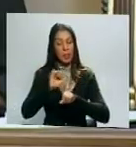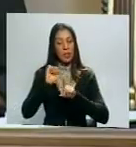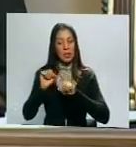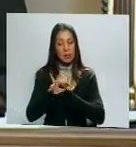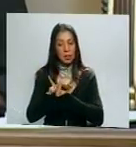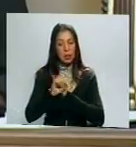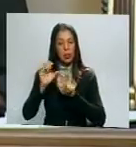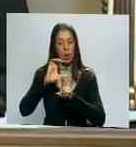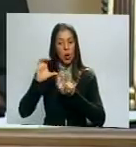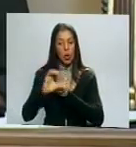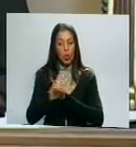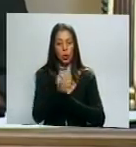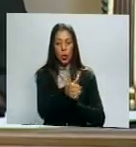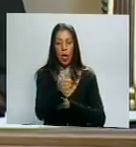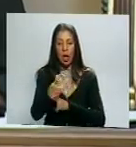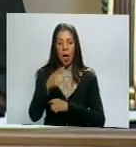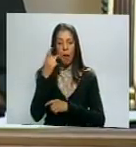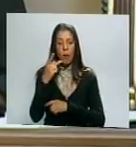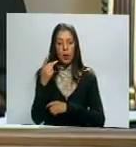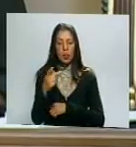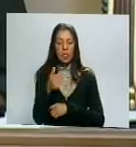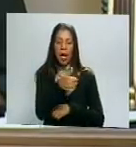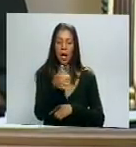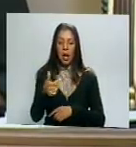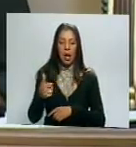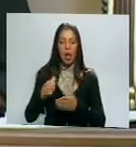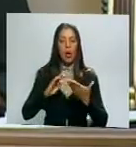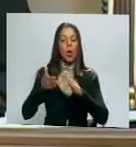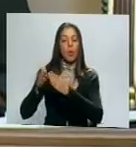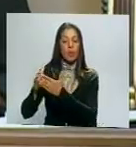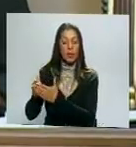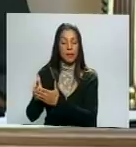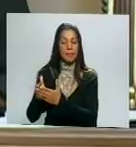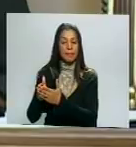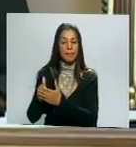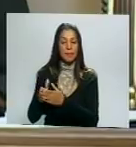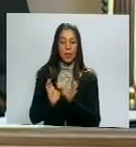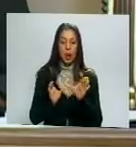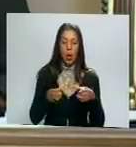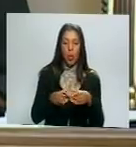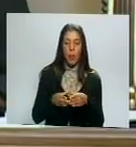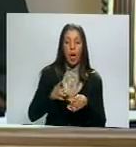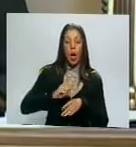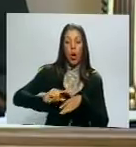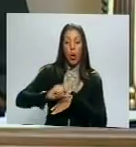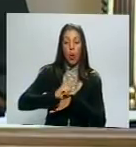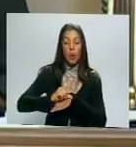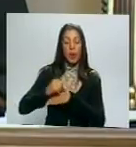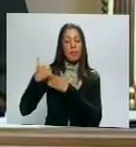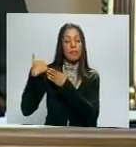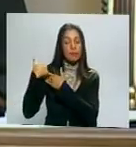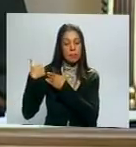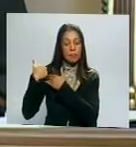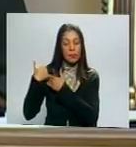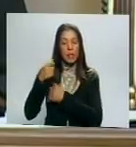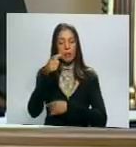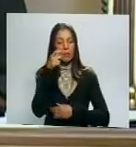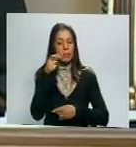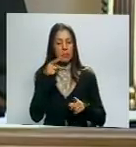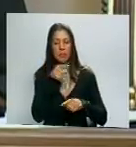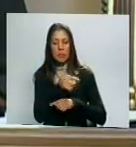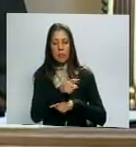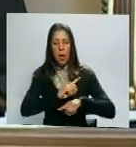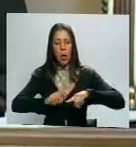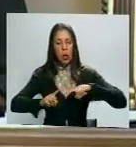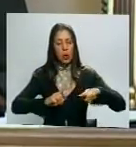cultural, económica, política y social. El órgano del Ejecutivo Nacional responsable del Comité Local de Abastecimiento